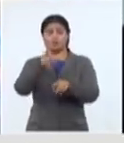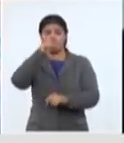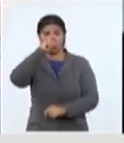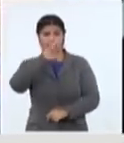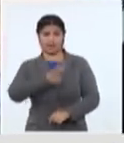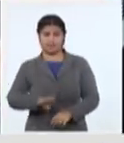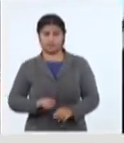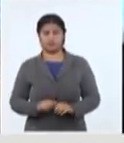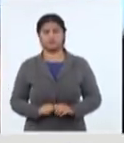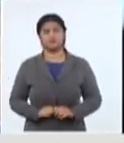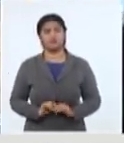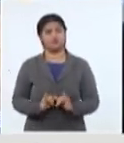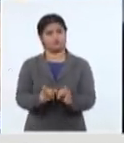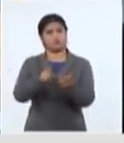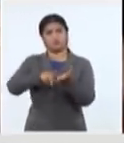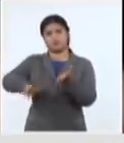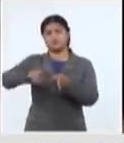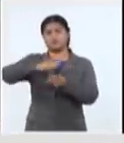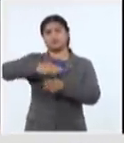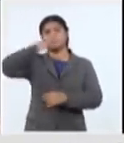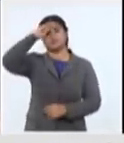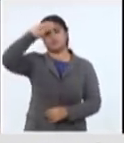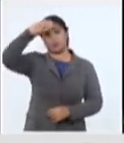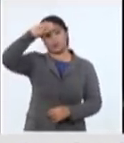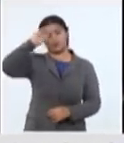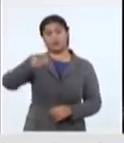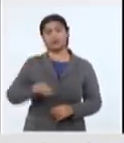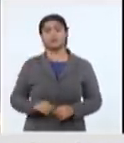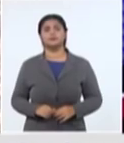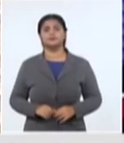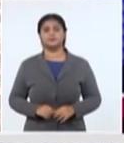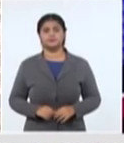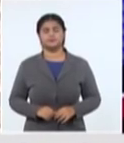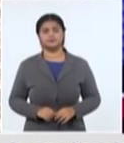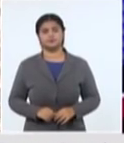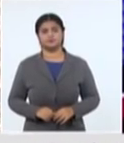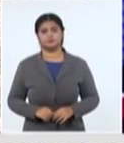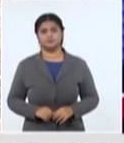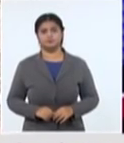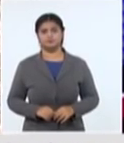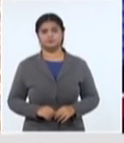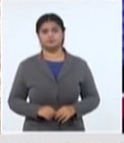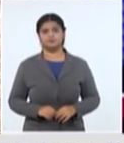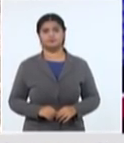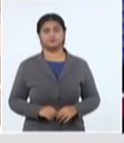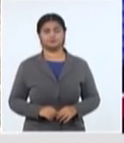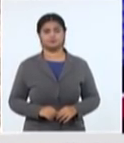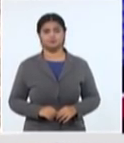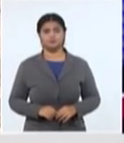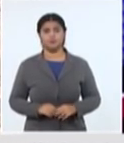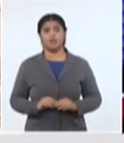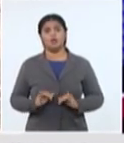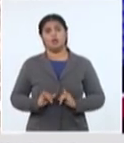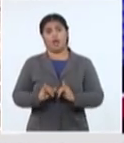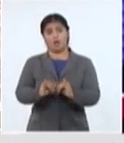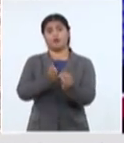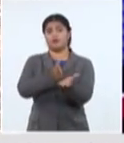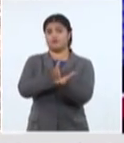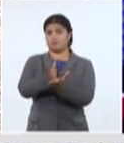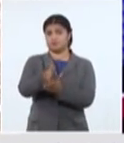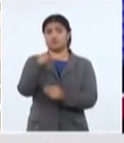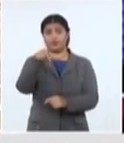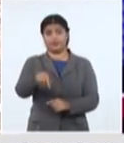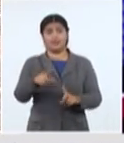Díaz, Trabajo, Sistema Informativo de la Televisión Cubana. Y continuamos en esta emisión hablando